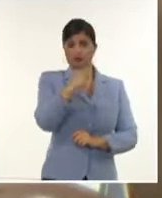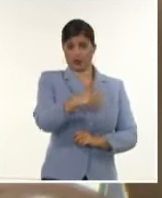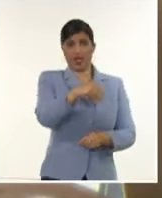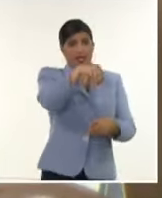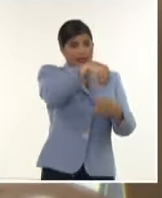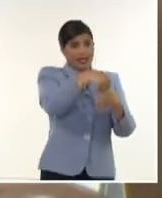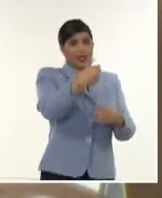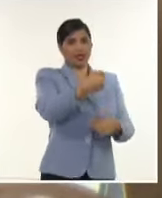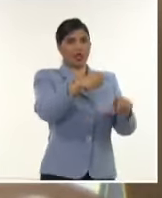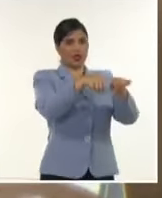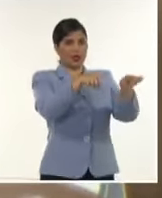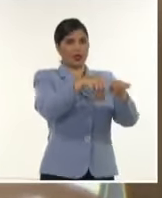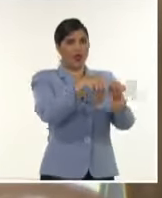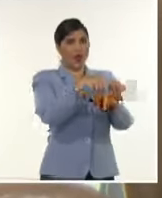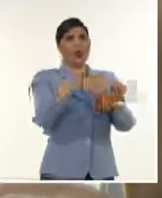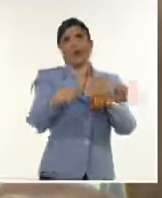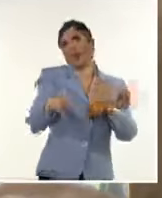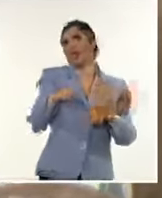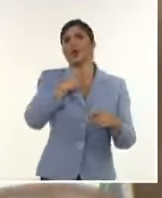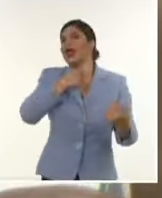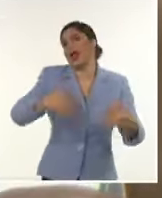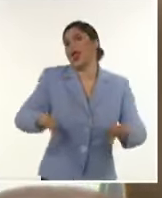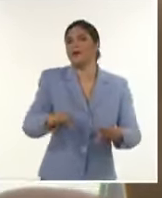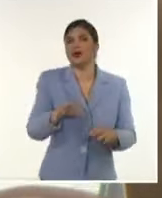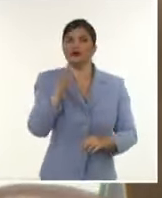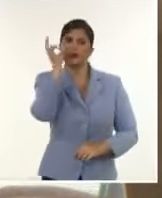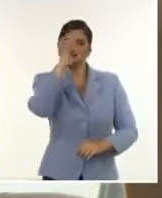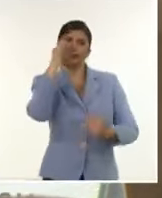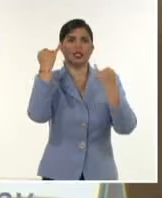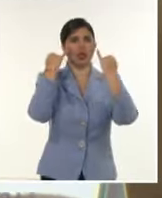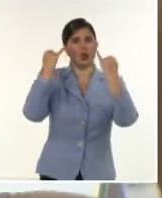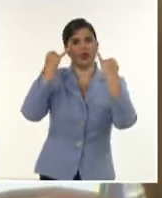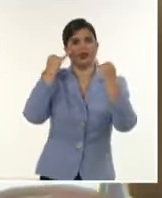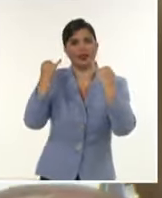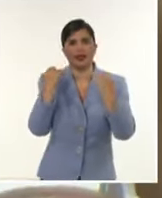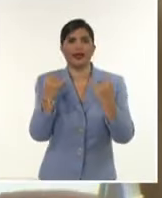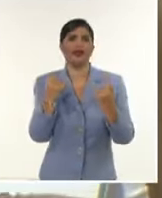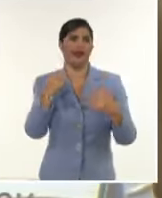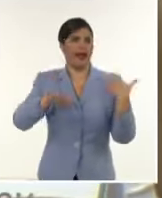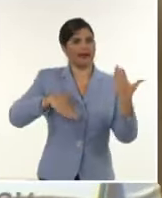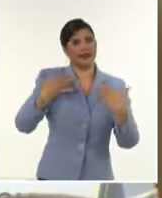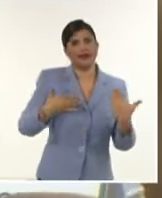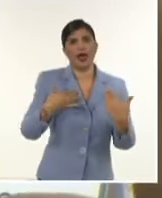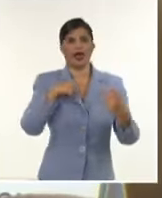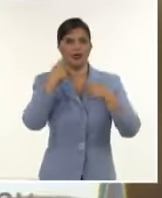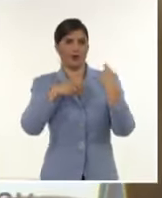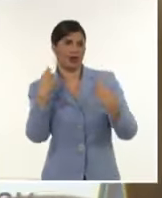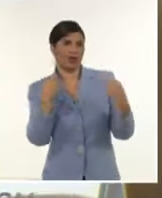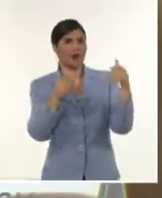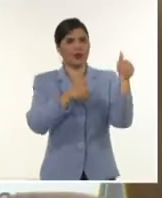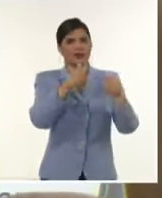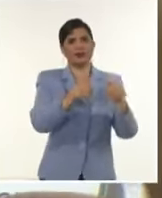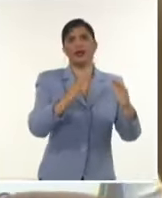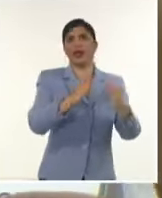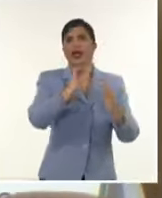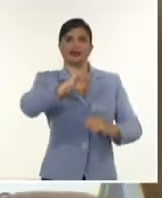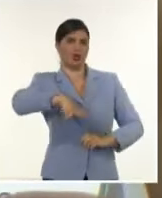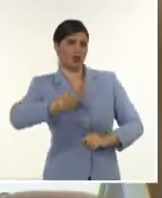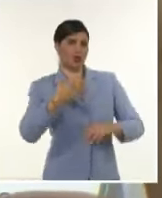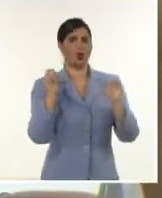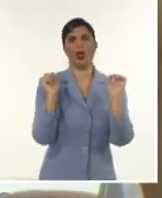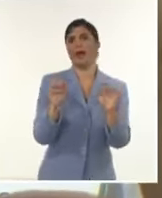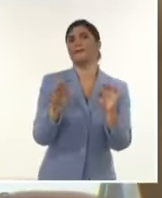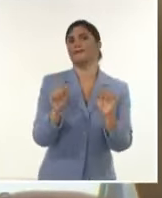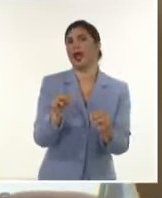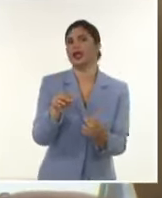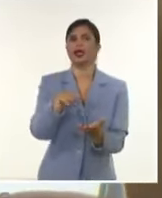pioneros, en los campamentos, en la casa de la cultura, de la trova, de la música o simplemente en un parque o en una plaza. Eso nos